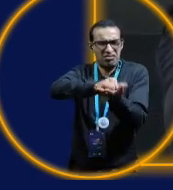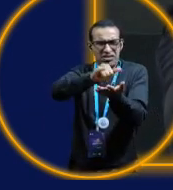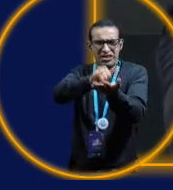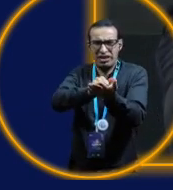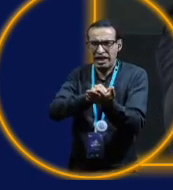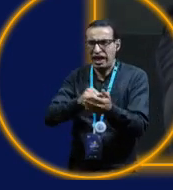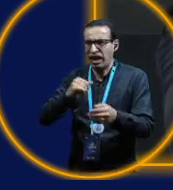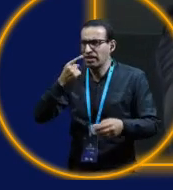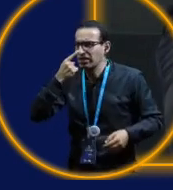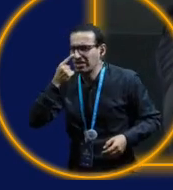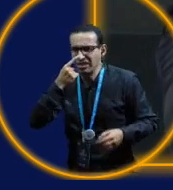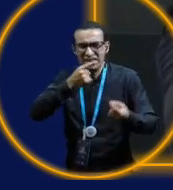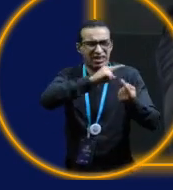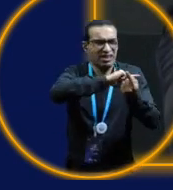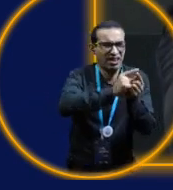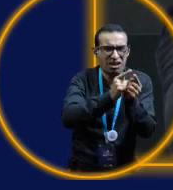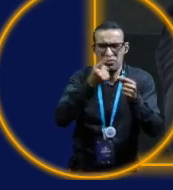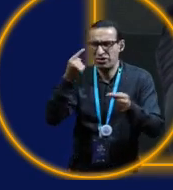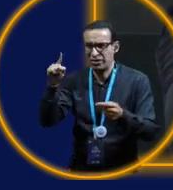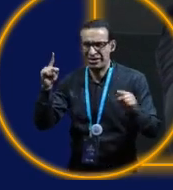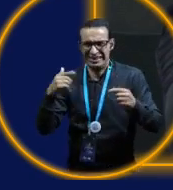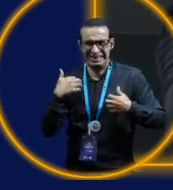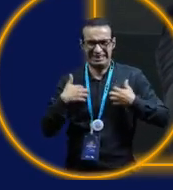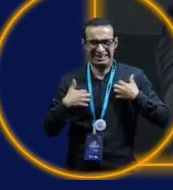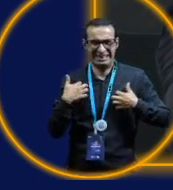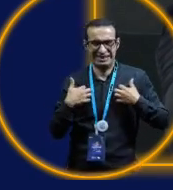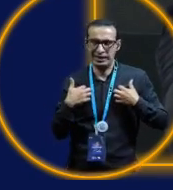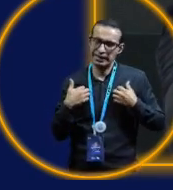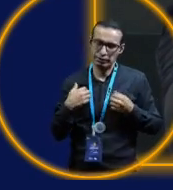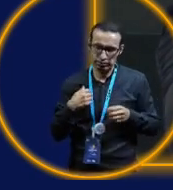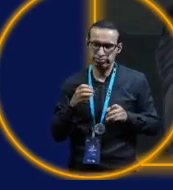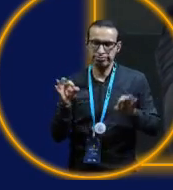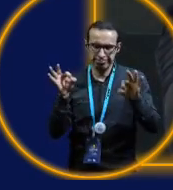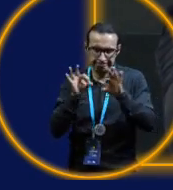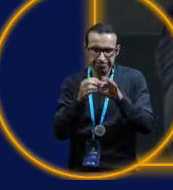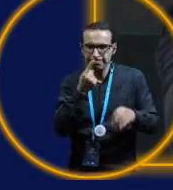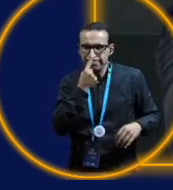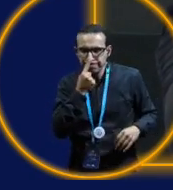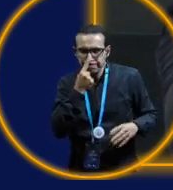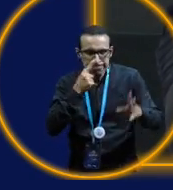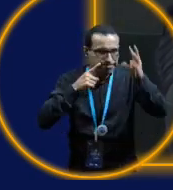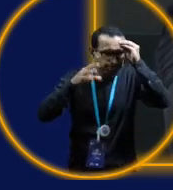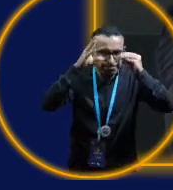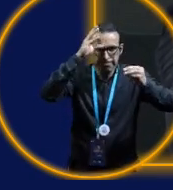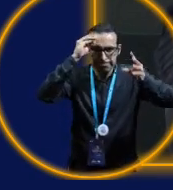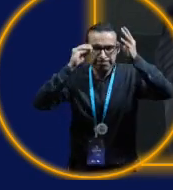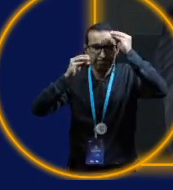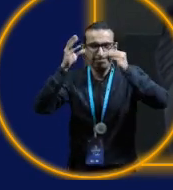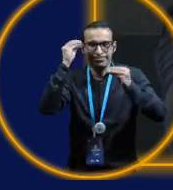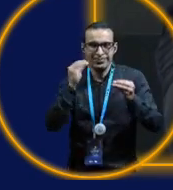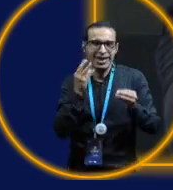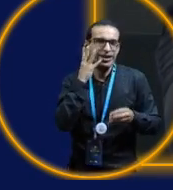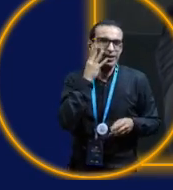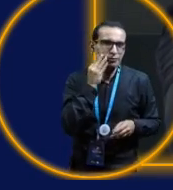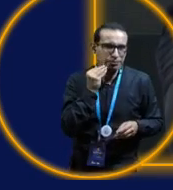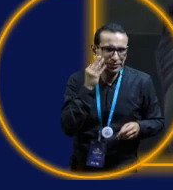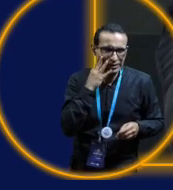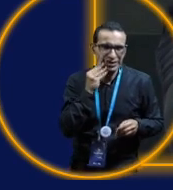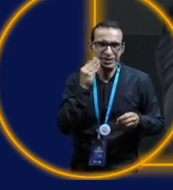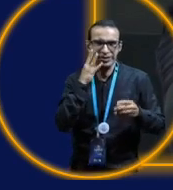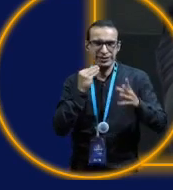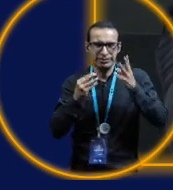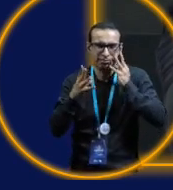cómo contrarresta eso cómo fomentas tu curiosidad Cómo fomentas esa experiencia en línea para